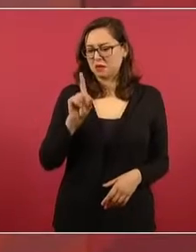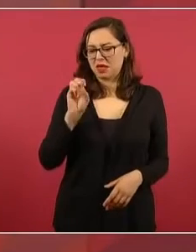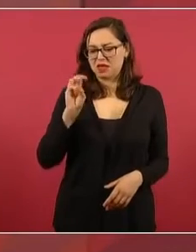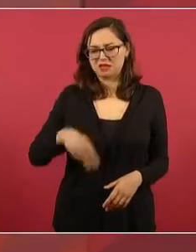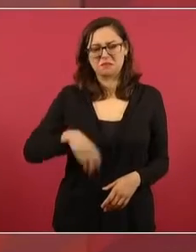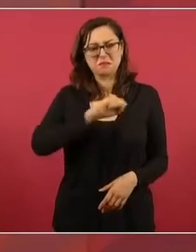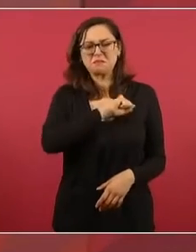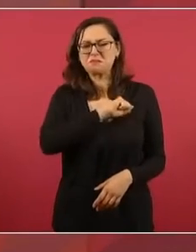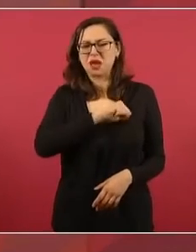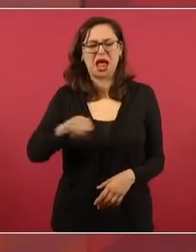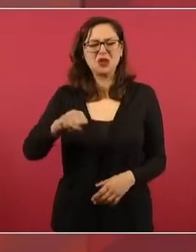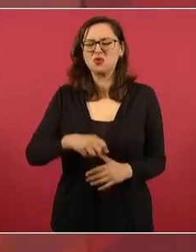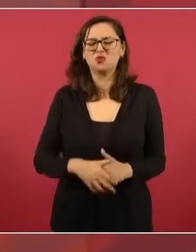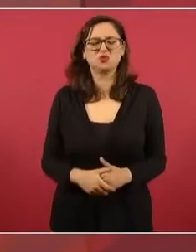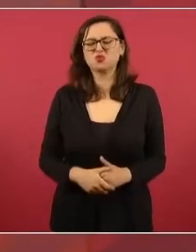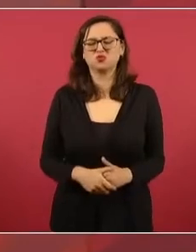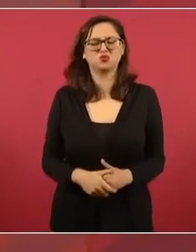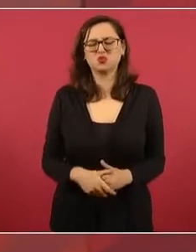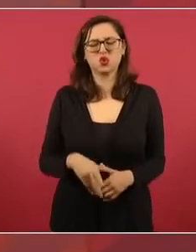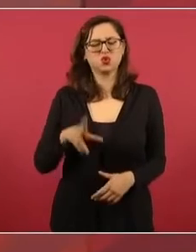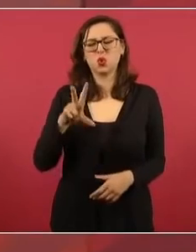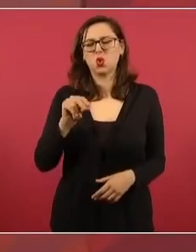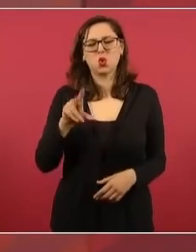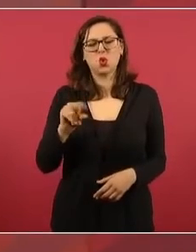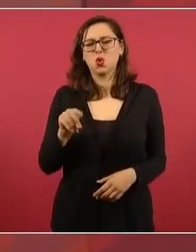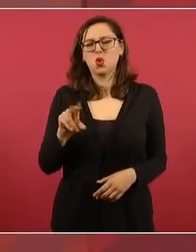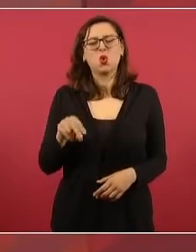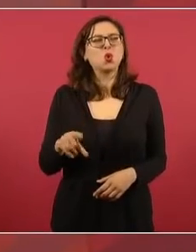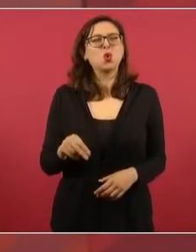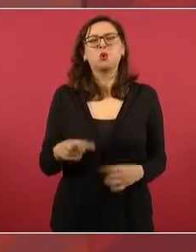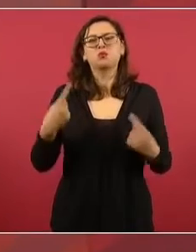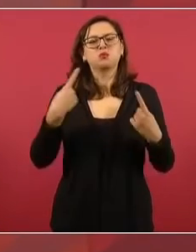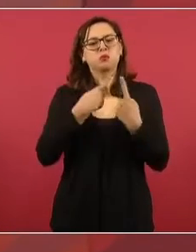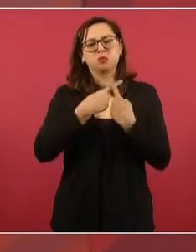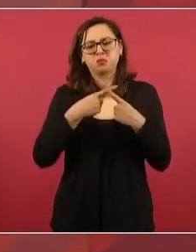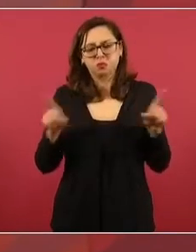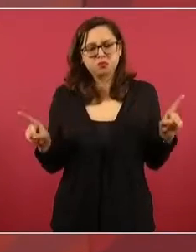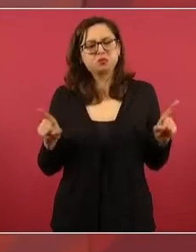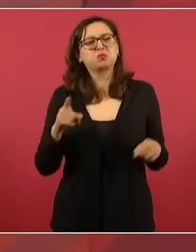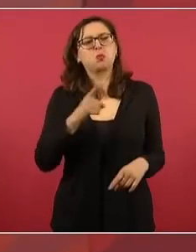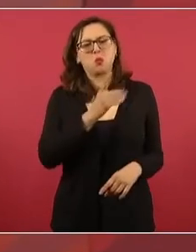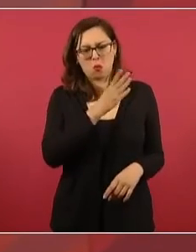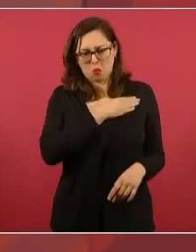al contrario, lo veo una gente buena,